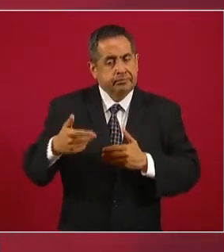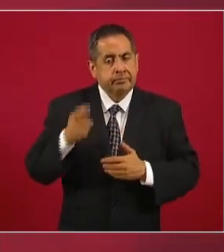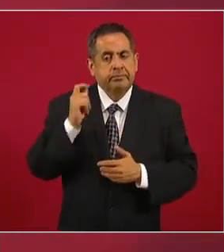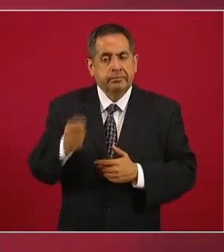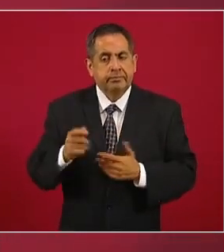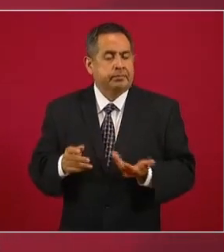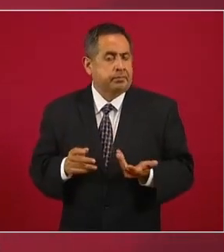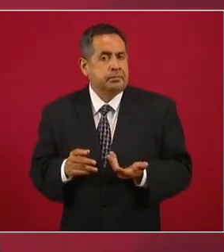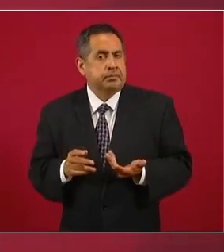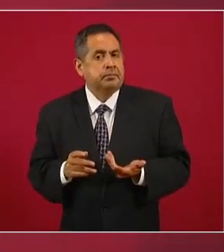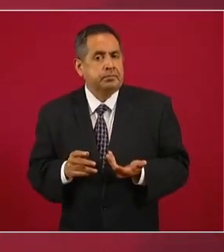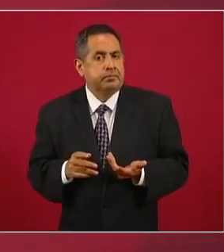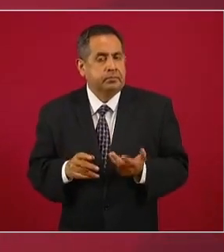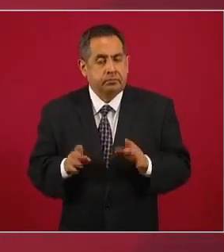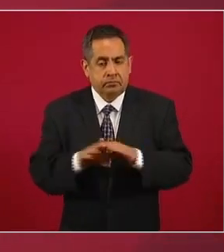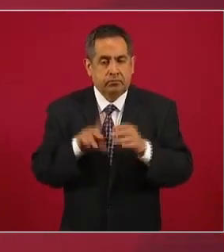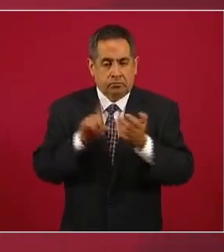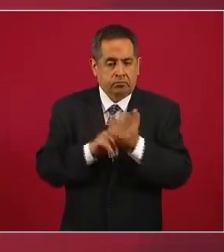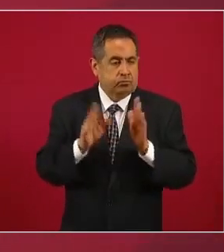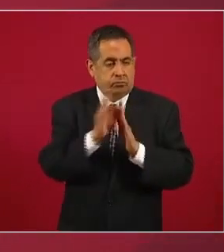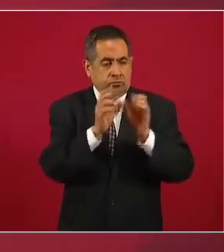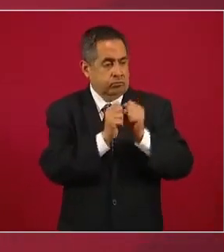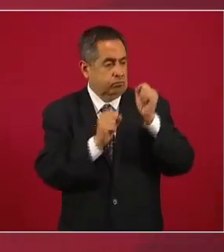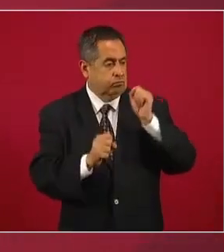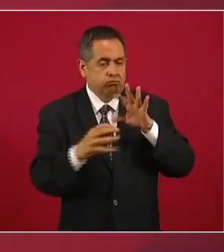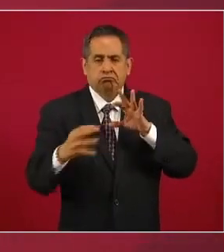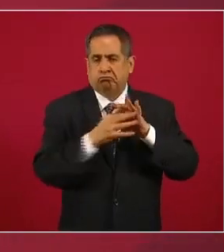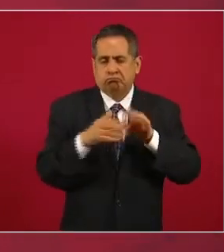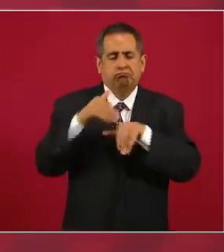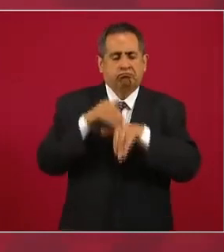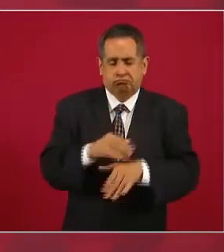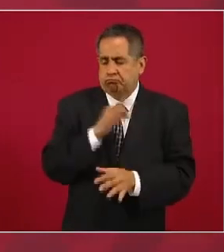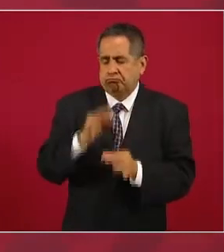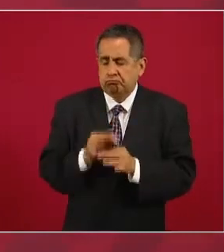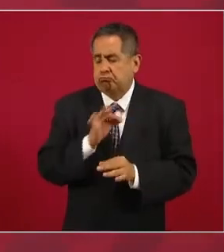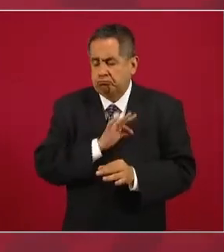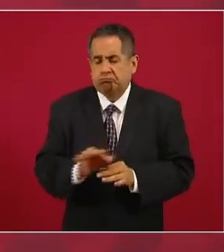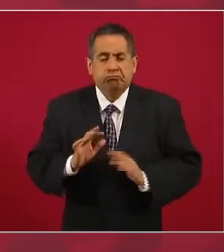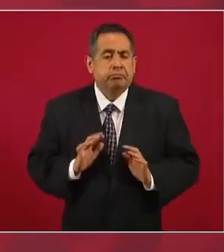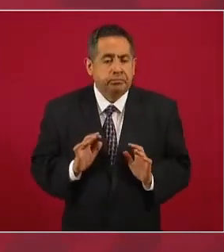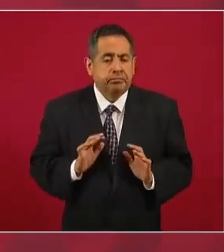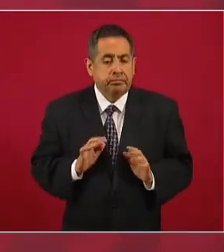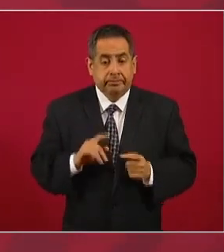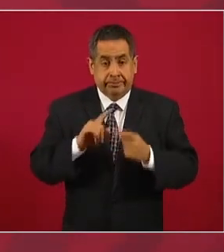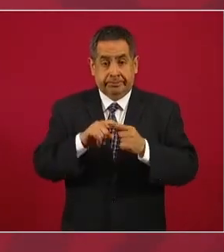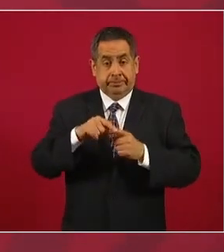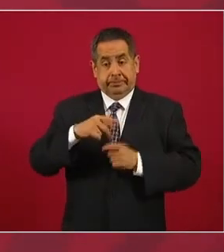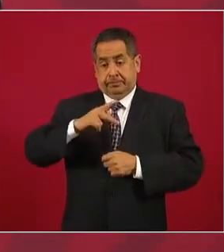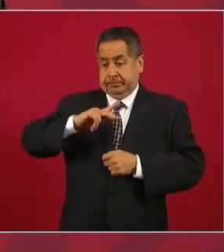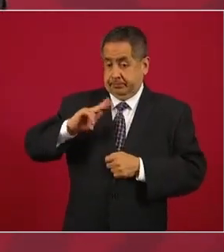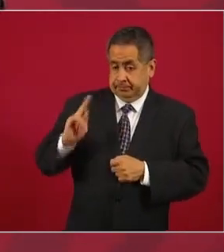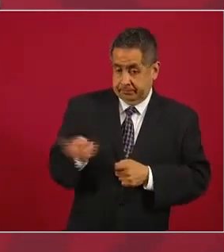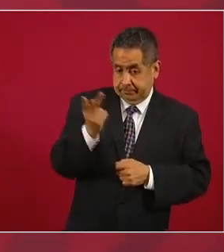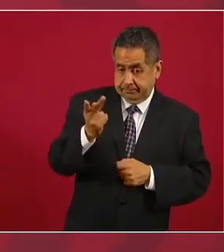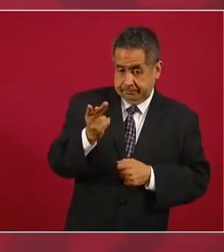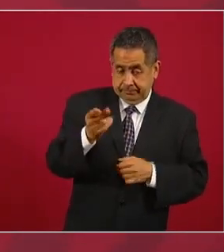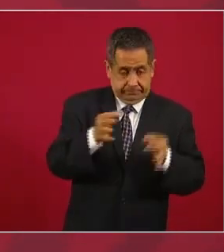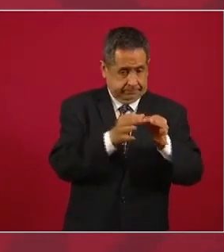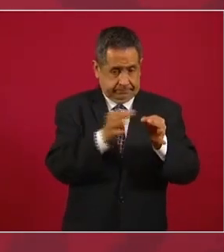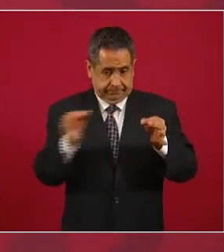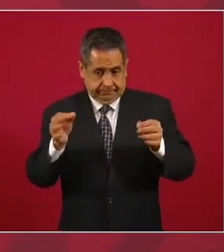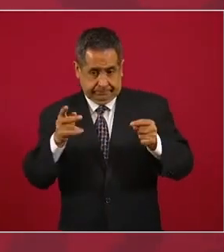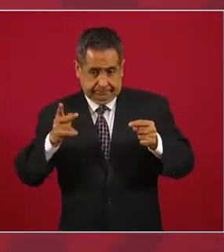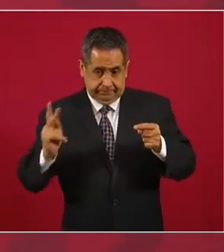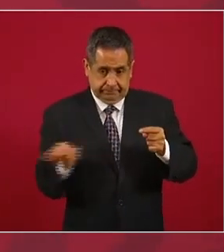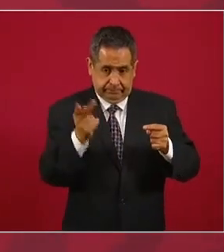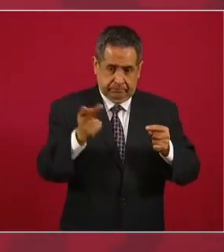apegado a la Constitución y a la ley de la materia, y que la pregunta que estamos haciendo